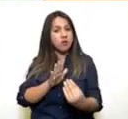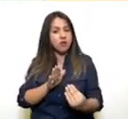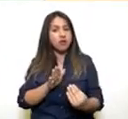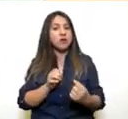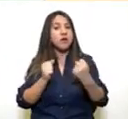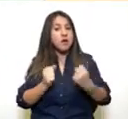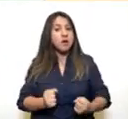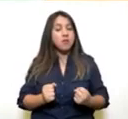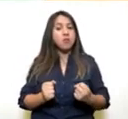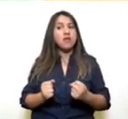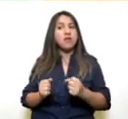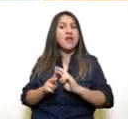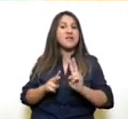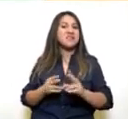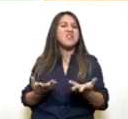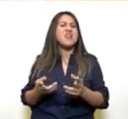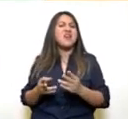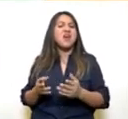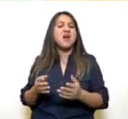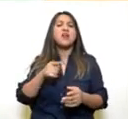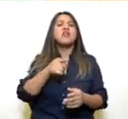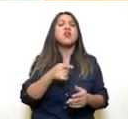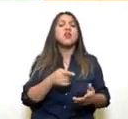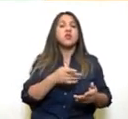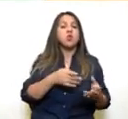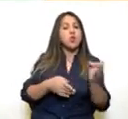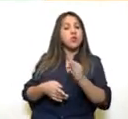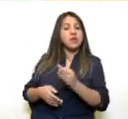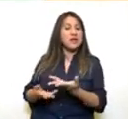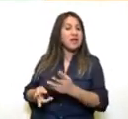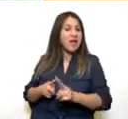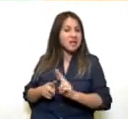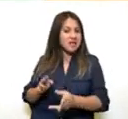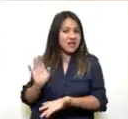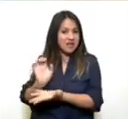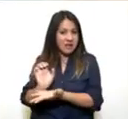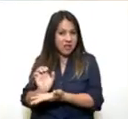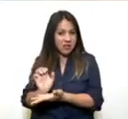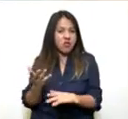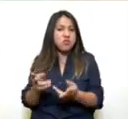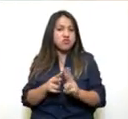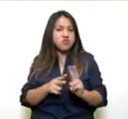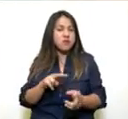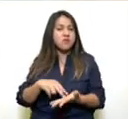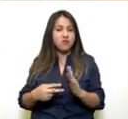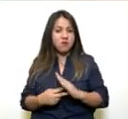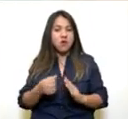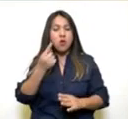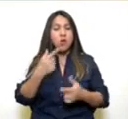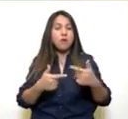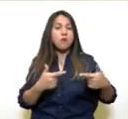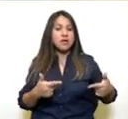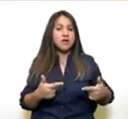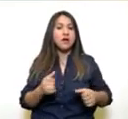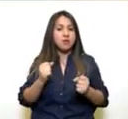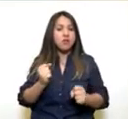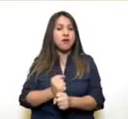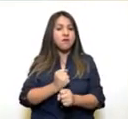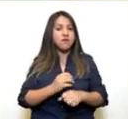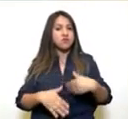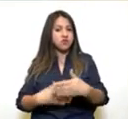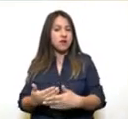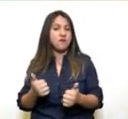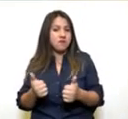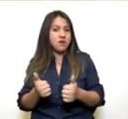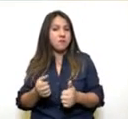que podría ser el estado que debiera hacer el estado cuál es su diagnóstico lo que hay que hacer cuál es cuál es una política eficaz de una política pública eficaz